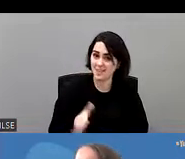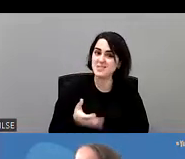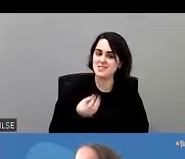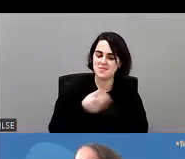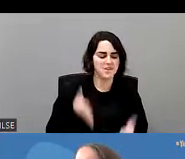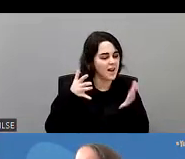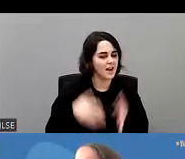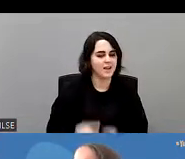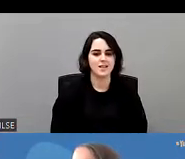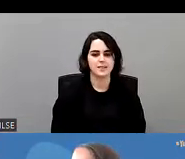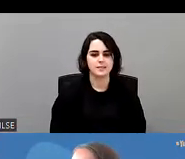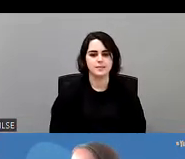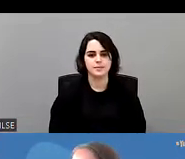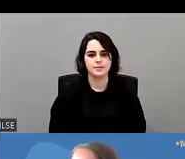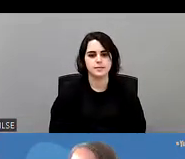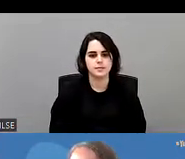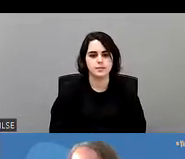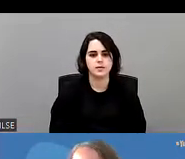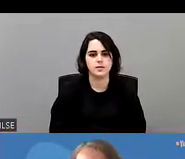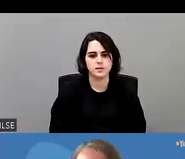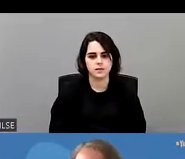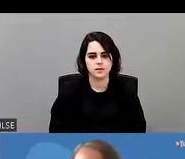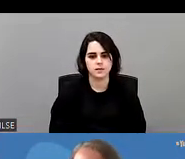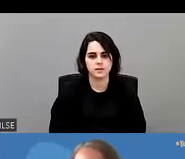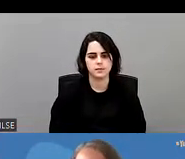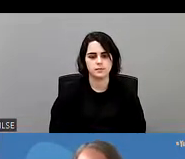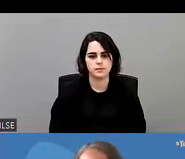encanta. ¿Cuántos años tienes?